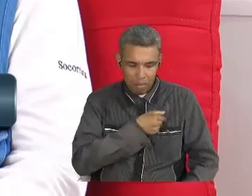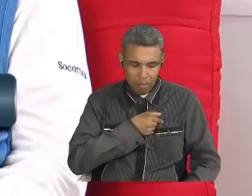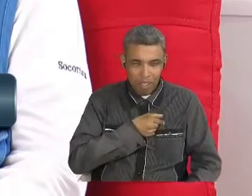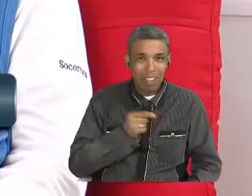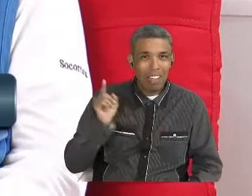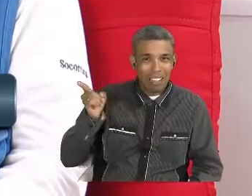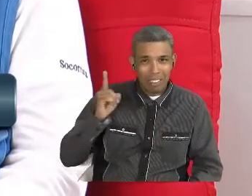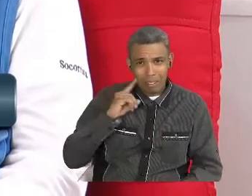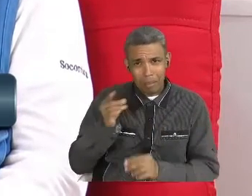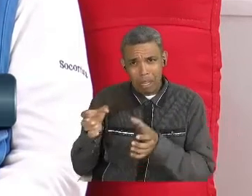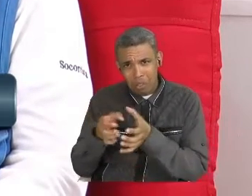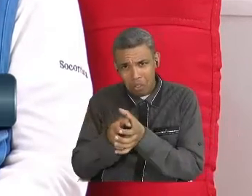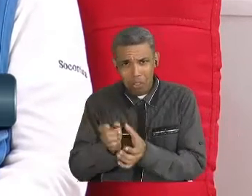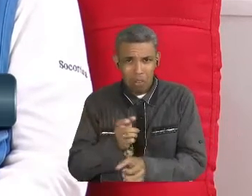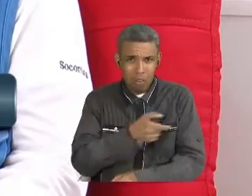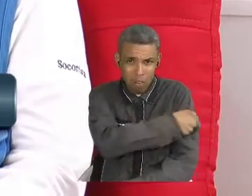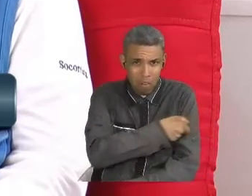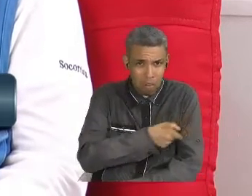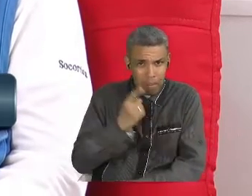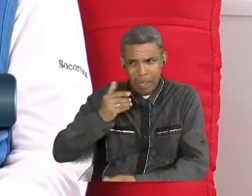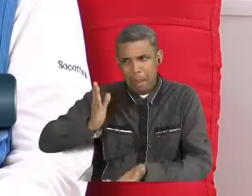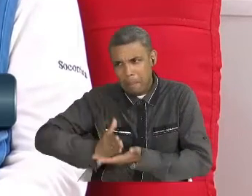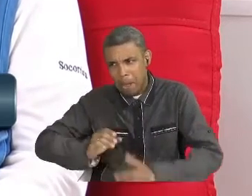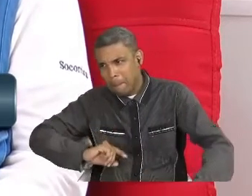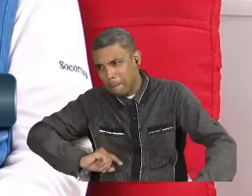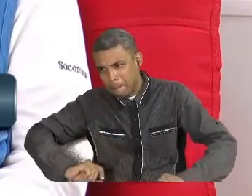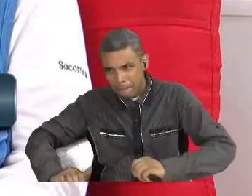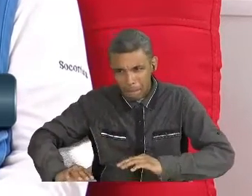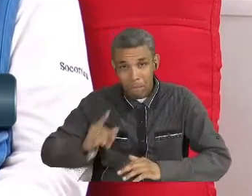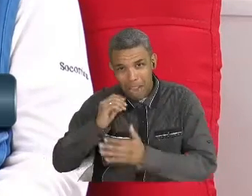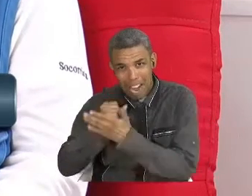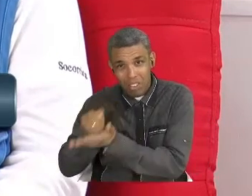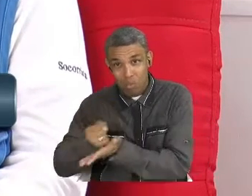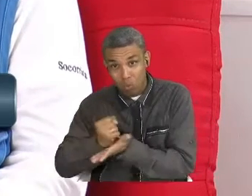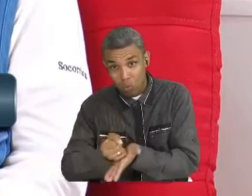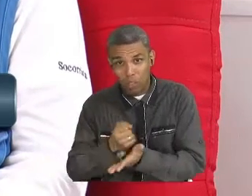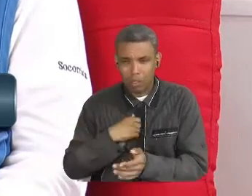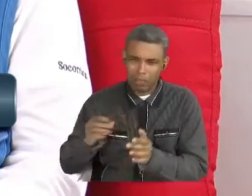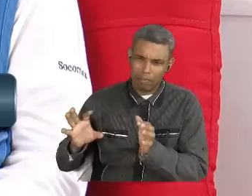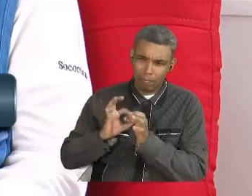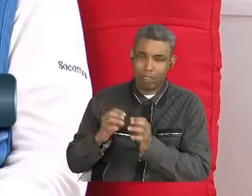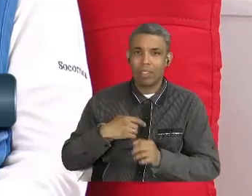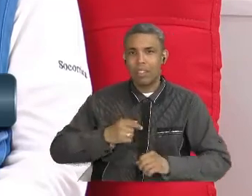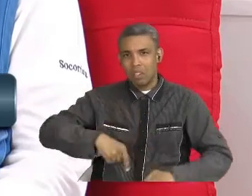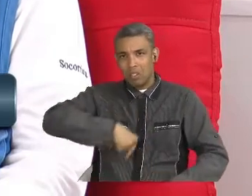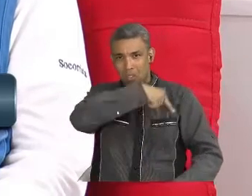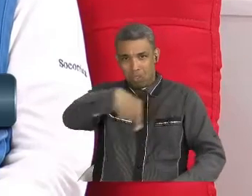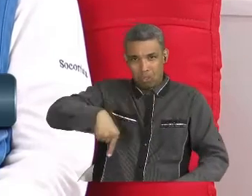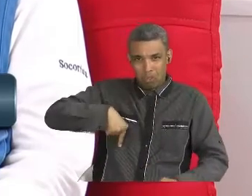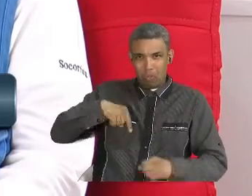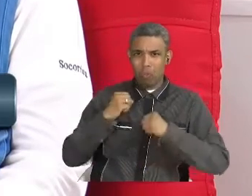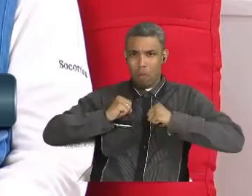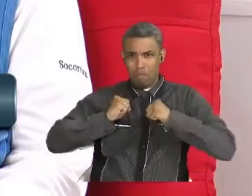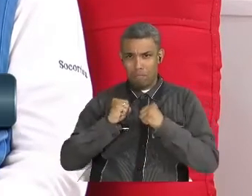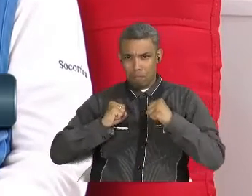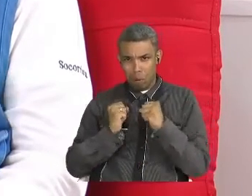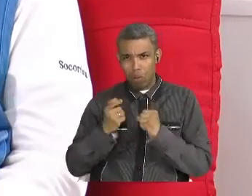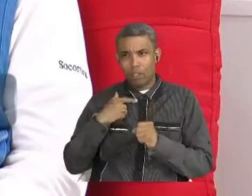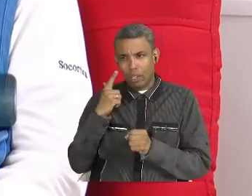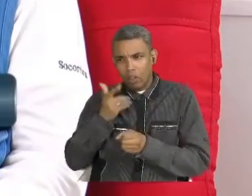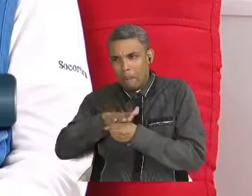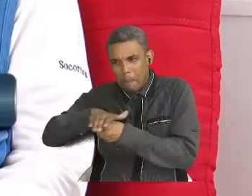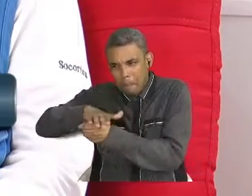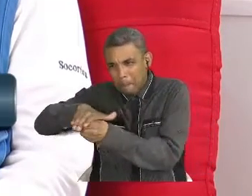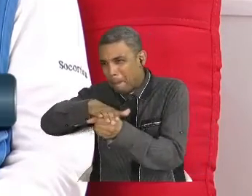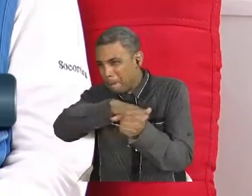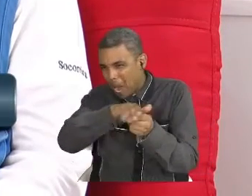del Riesgo. Nosotros a nivel nacional desde Bogotá se articula con todos los municipios. En este momento lo importante en la zona